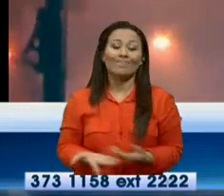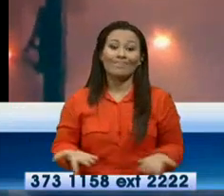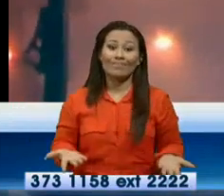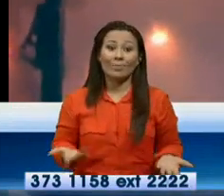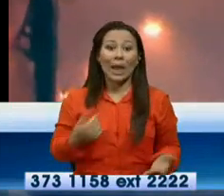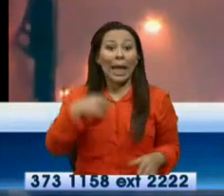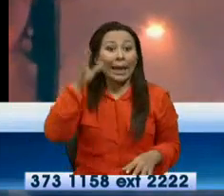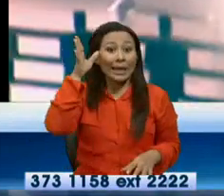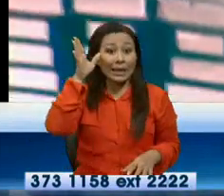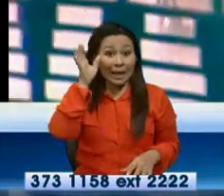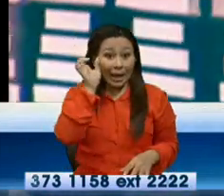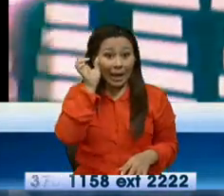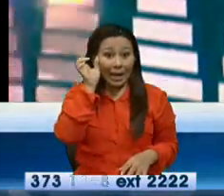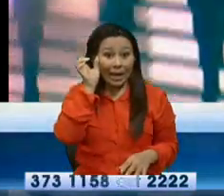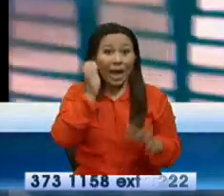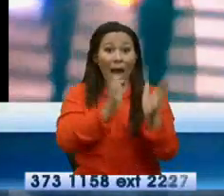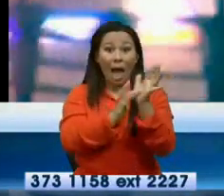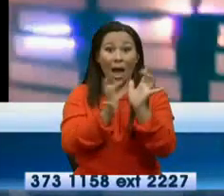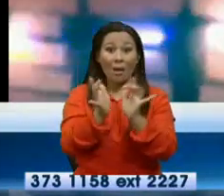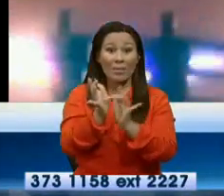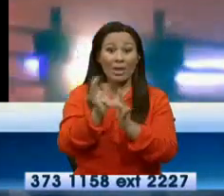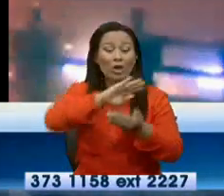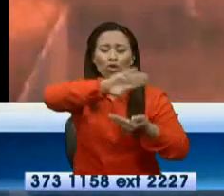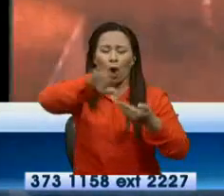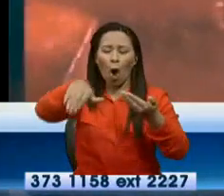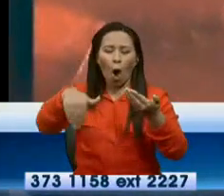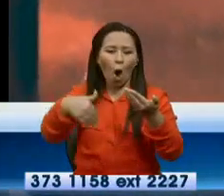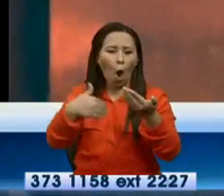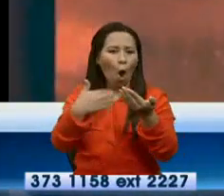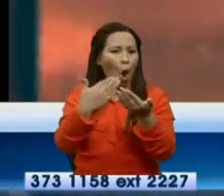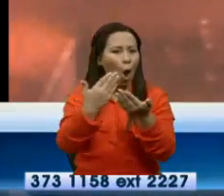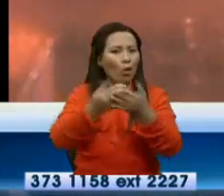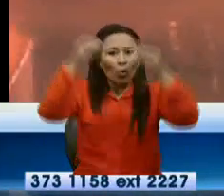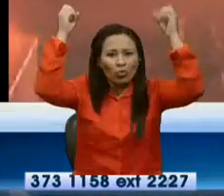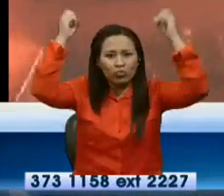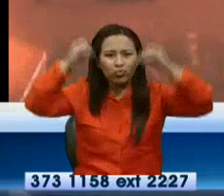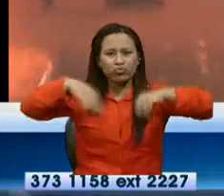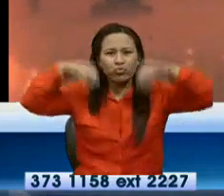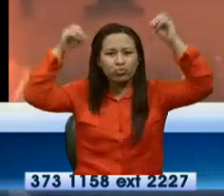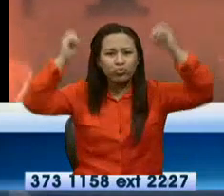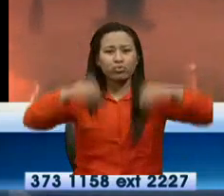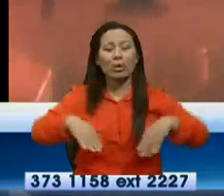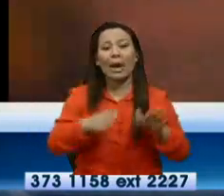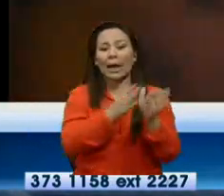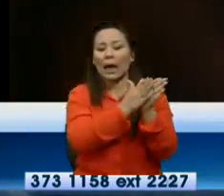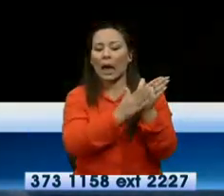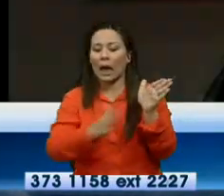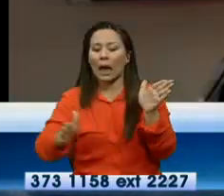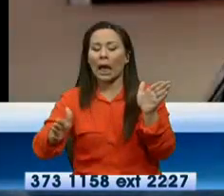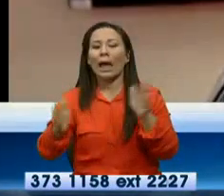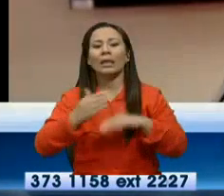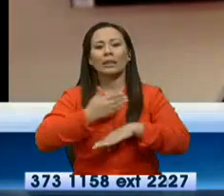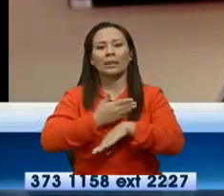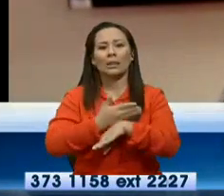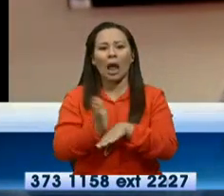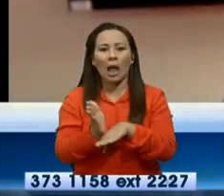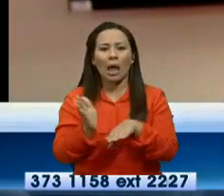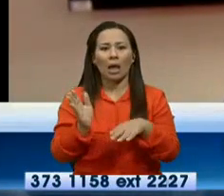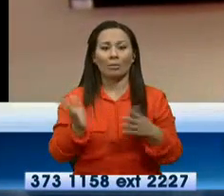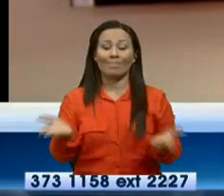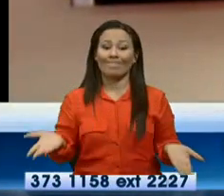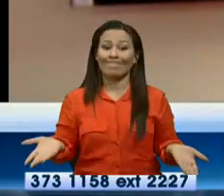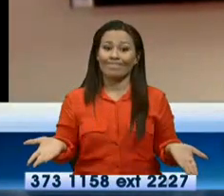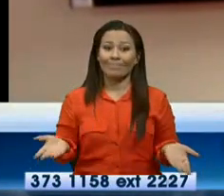se tiene previsto que las lluvias continúen durante el mes de abril, que generalmente marca el final de la temporada invernal. Para mediados de